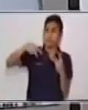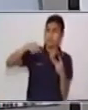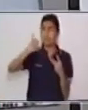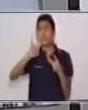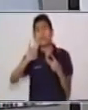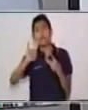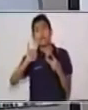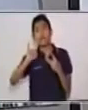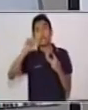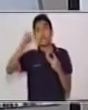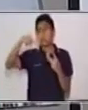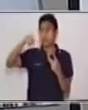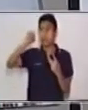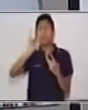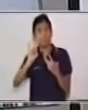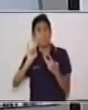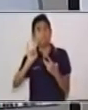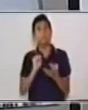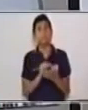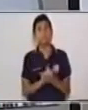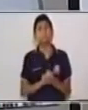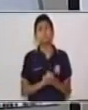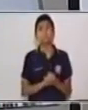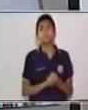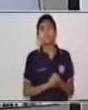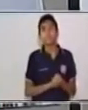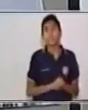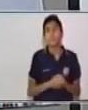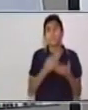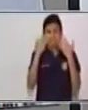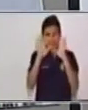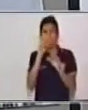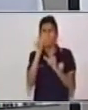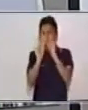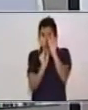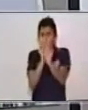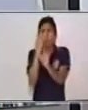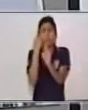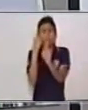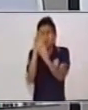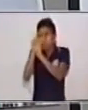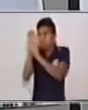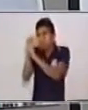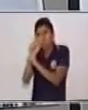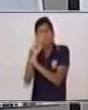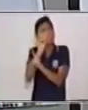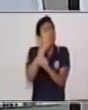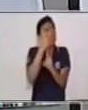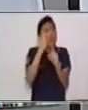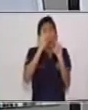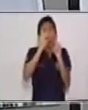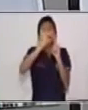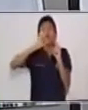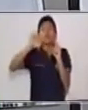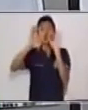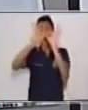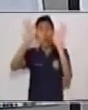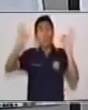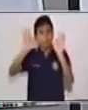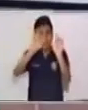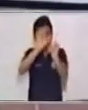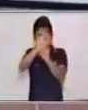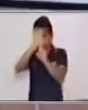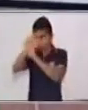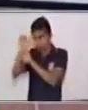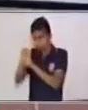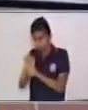son copulativas. Ya vamos a determinar en dónde se encuentran esas conjunciones en una